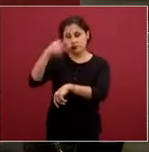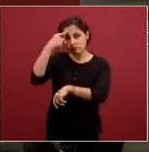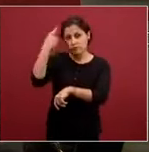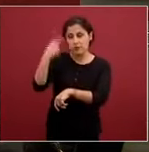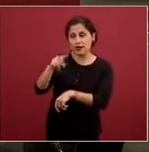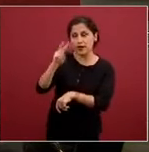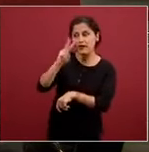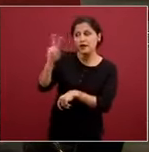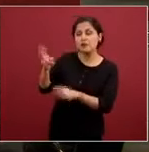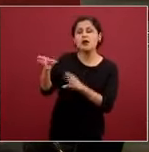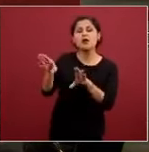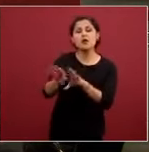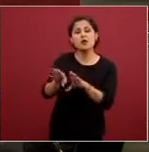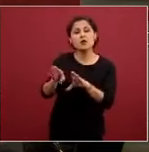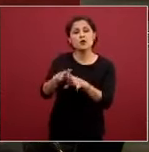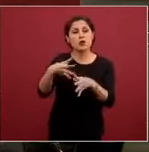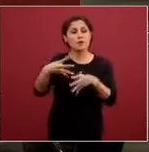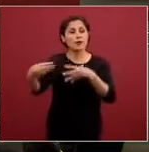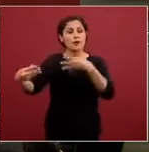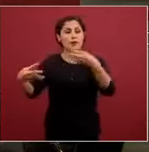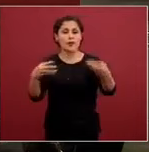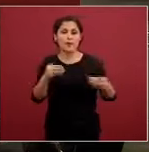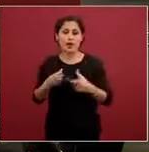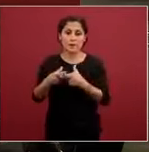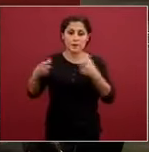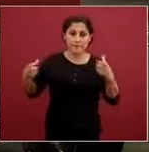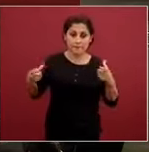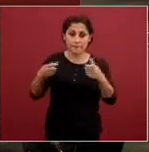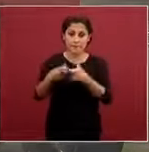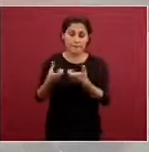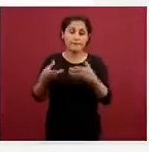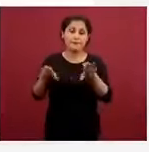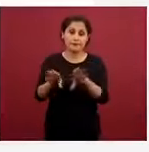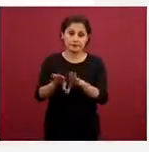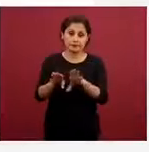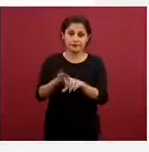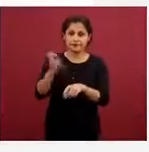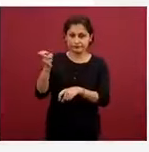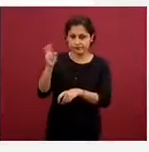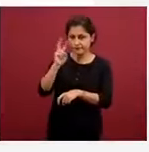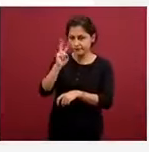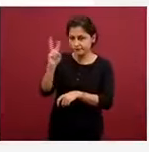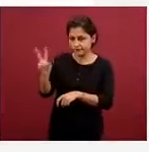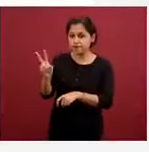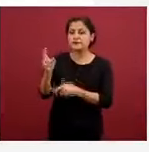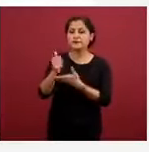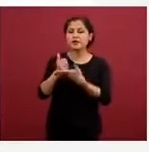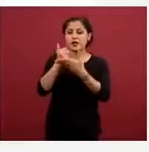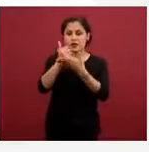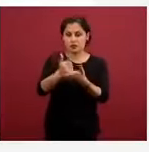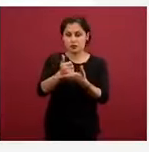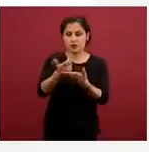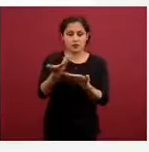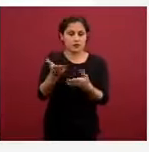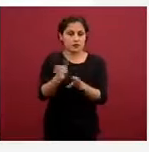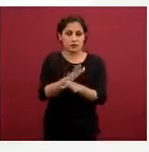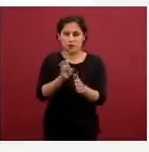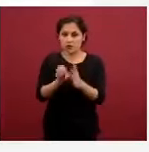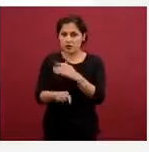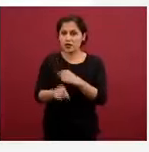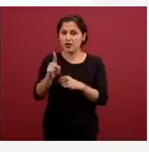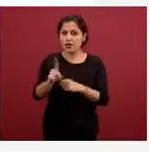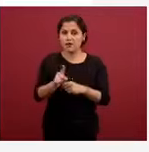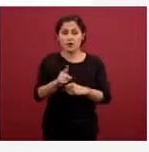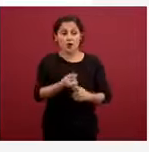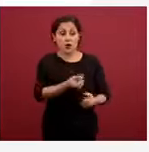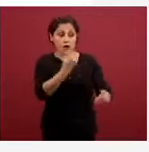otro dato que podemos obtener de esta gráfica, cuando vemos los confirmados juntos con los